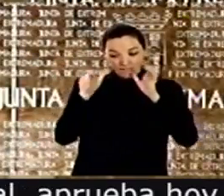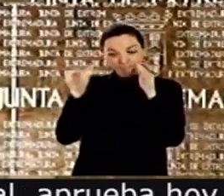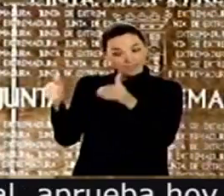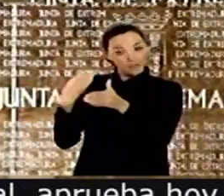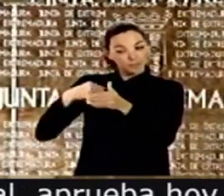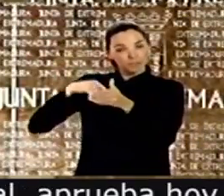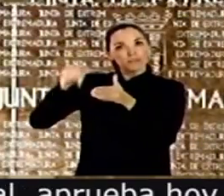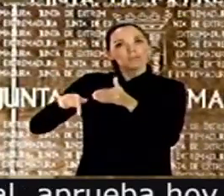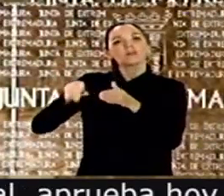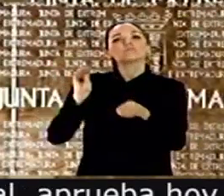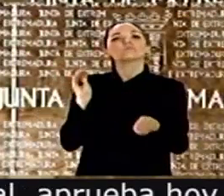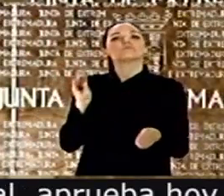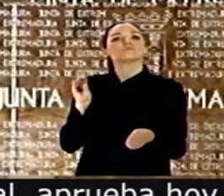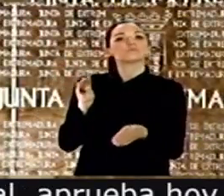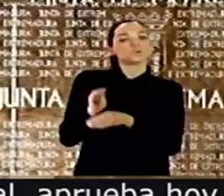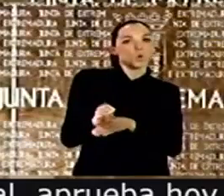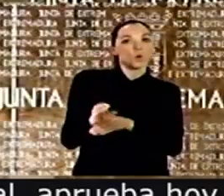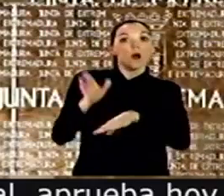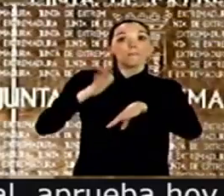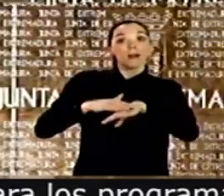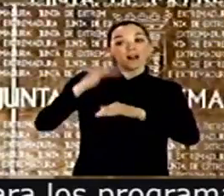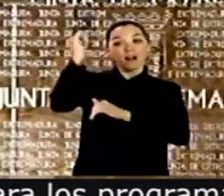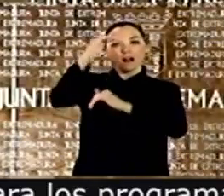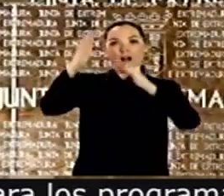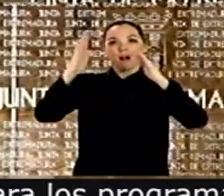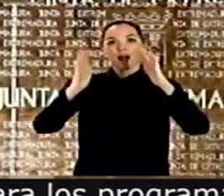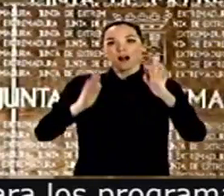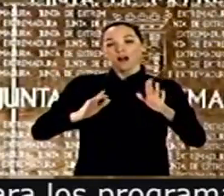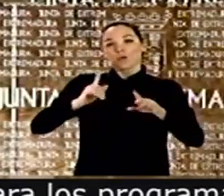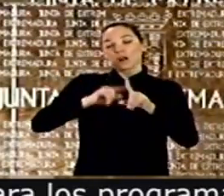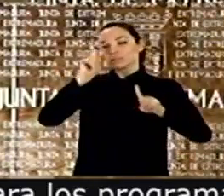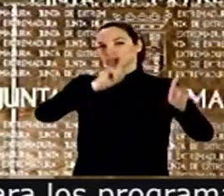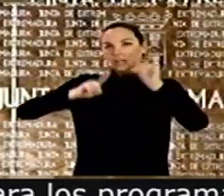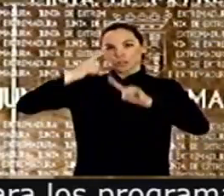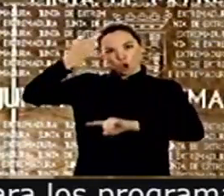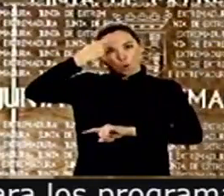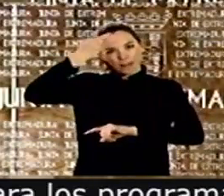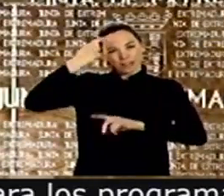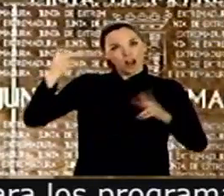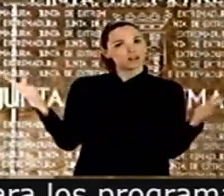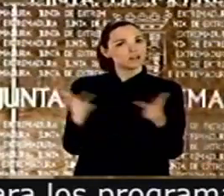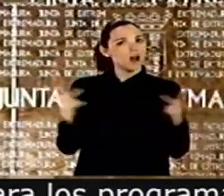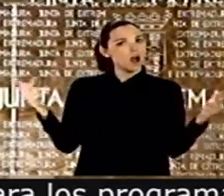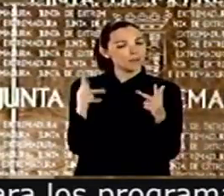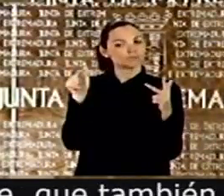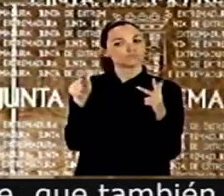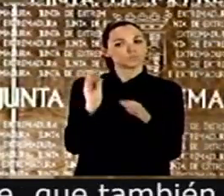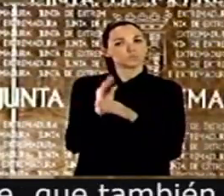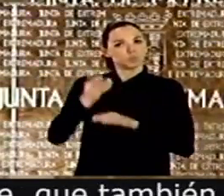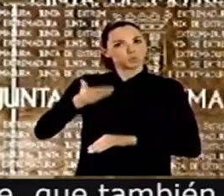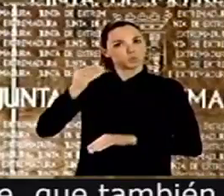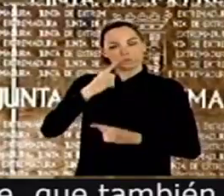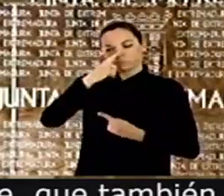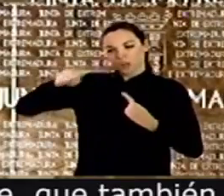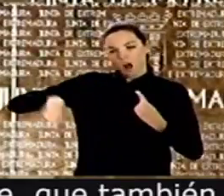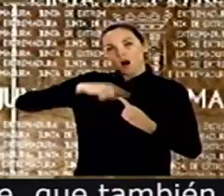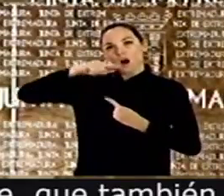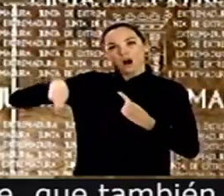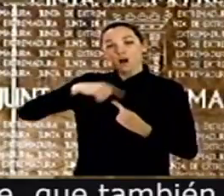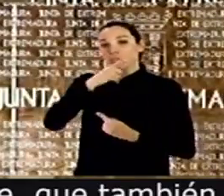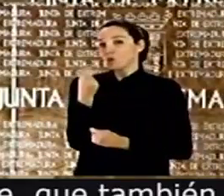las subvenciones para los programas de atención a las personas con trastorno mental grave, que también es una subvención anual importante que se viene manteniendo en su